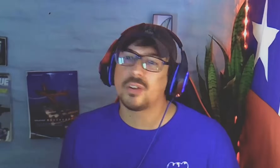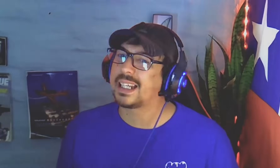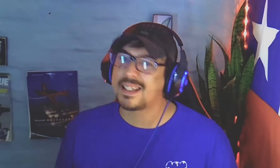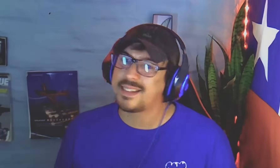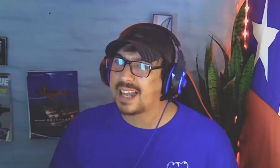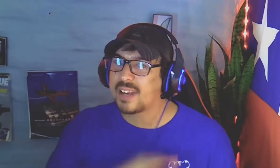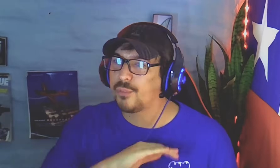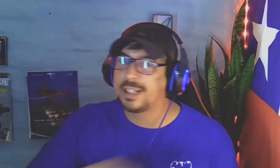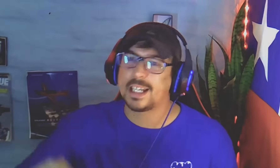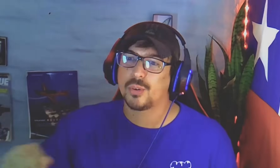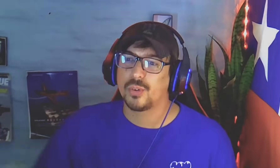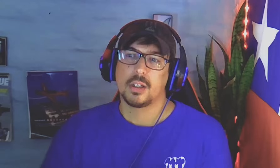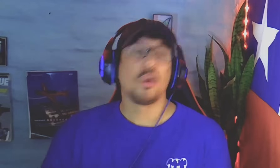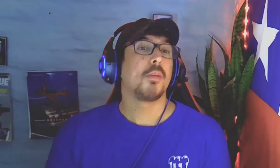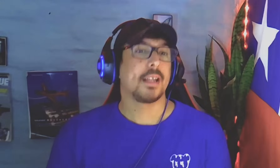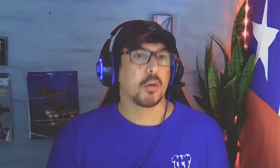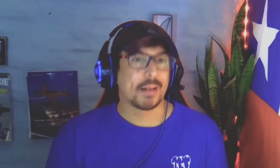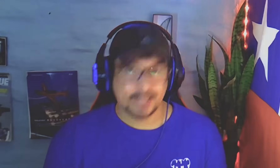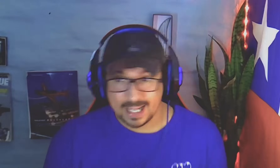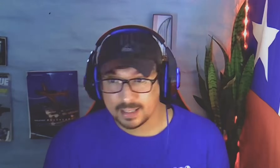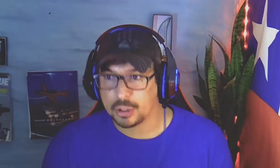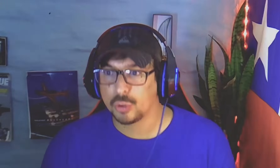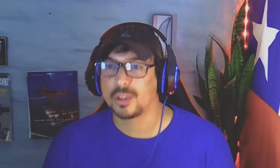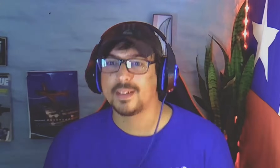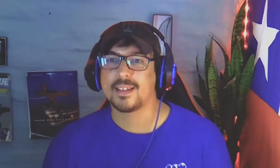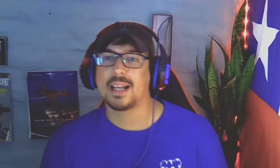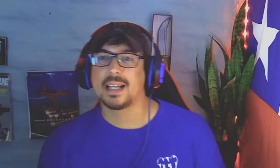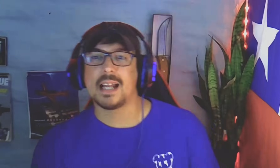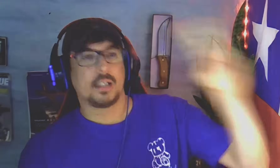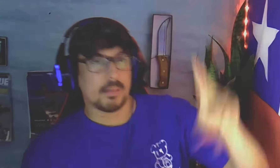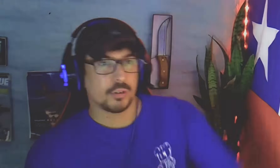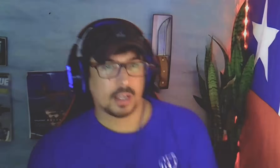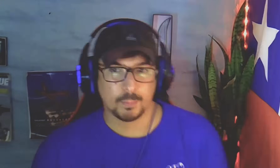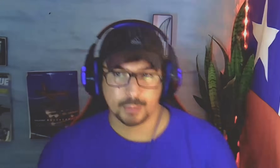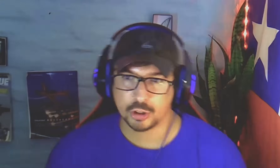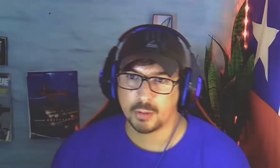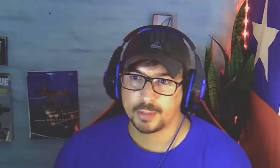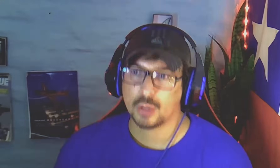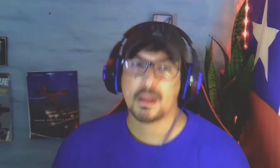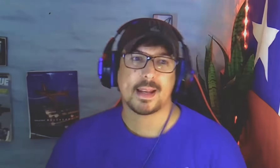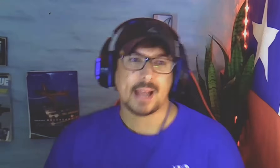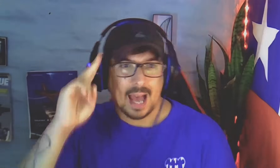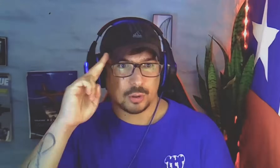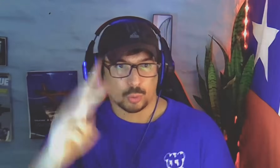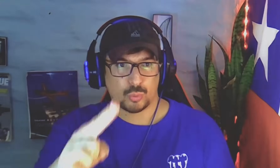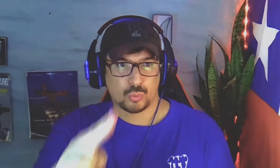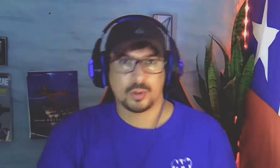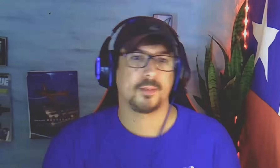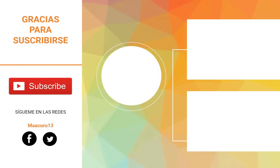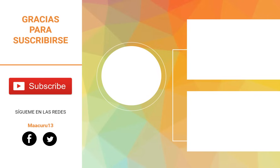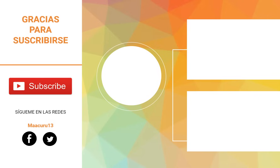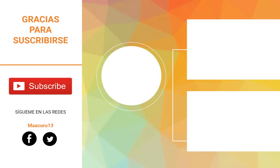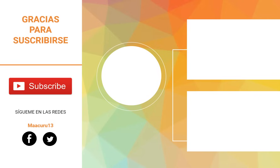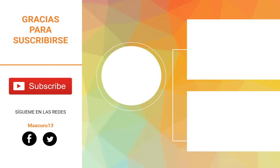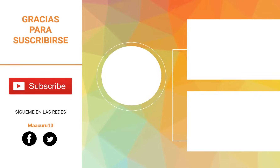diciendo de que sí, que hay que fumigar a todos. No olviden compartir este video, suscribirse al canal. Nos vemos en un próximo video. Bye, bye. Adiós.